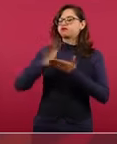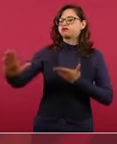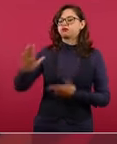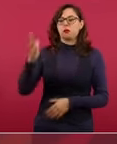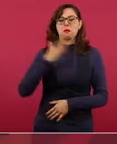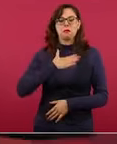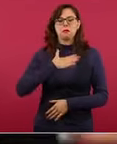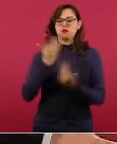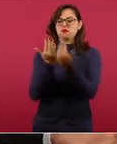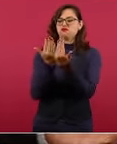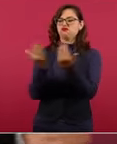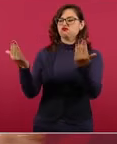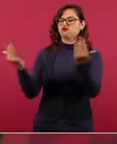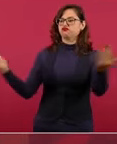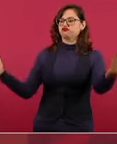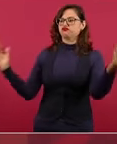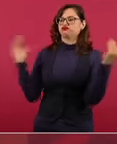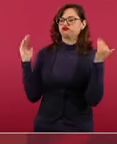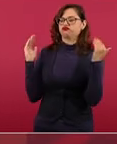puede impedir